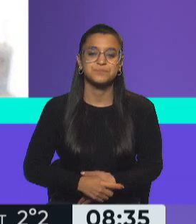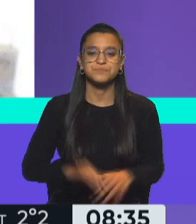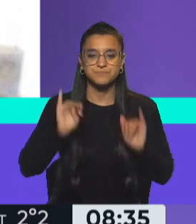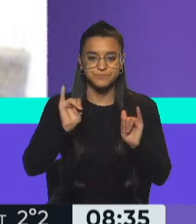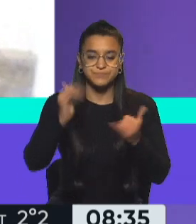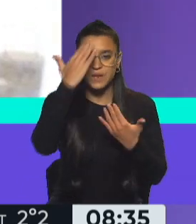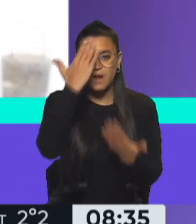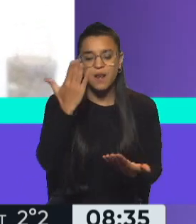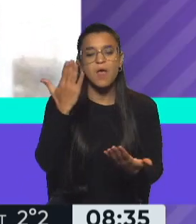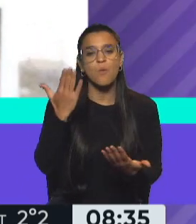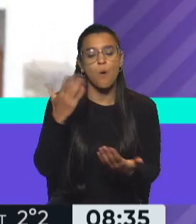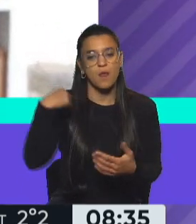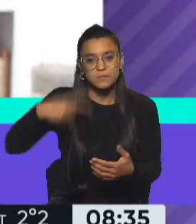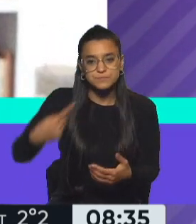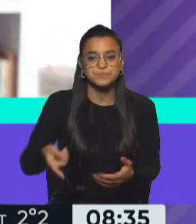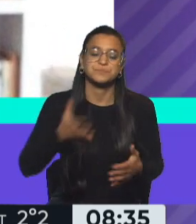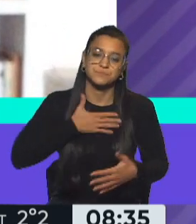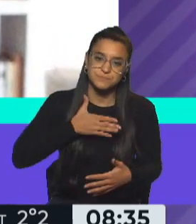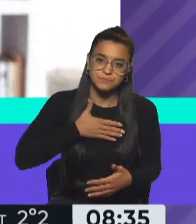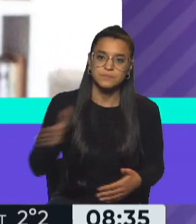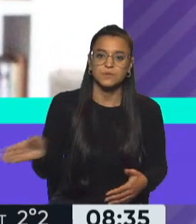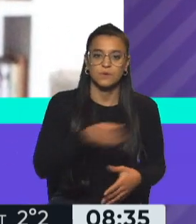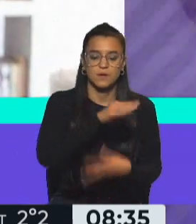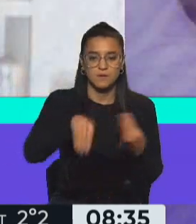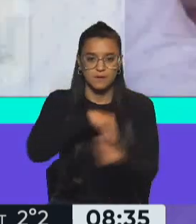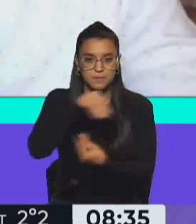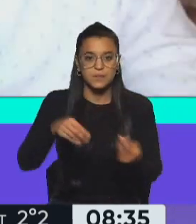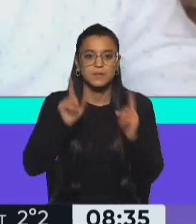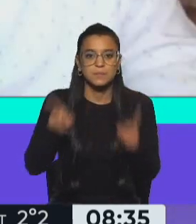recuerdo permanente y nuestras condolencias para toda su familia y para sus seres queridos.